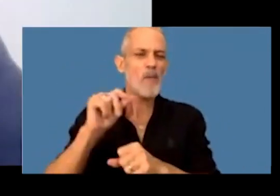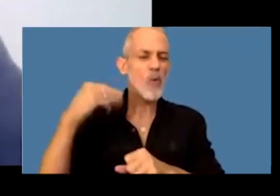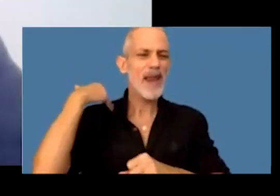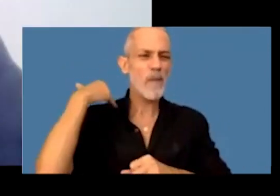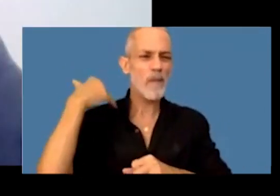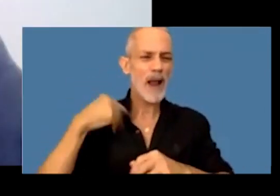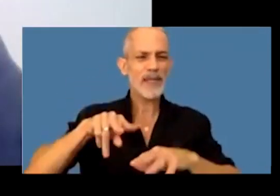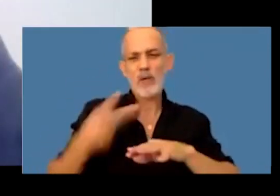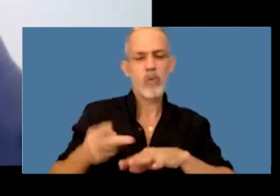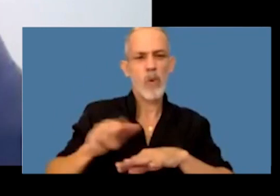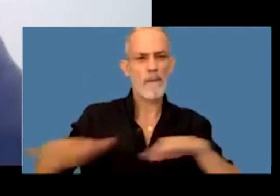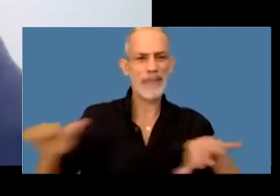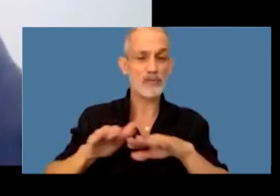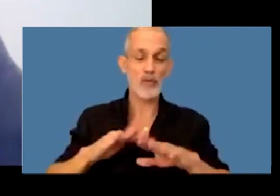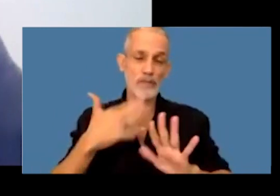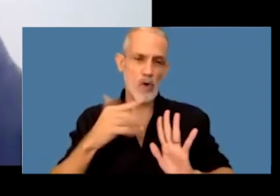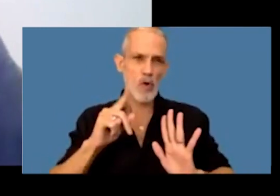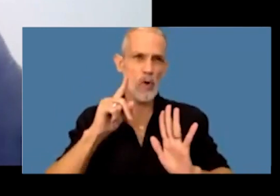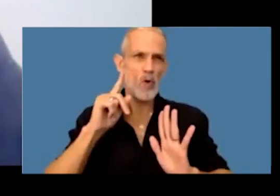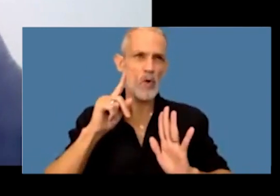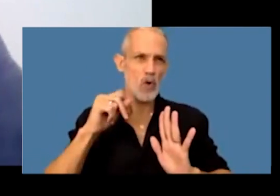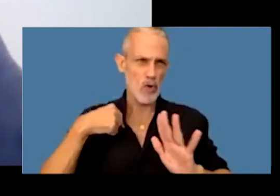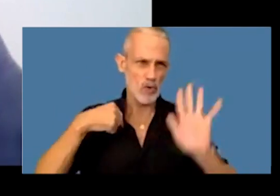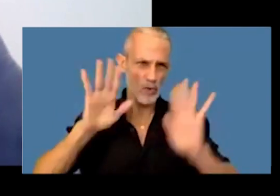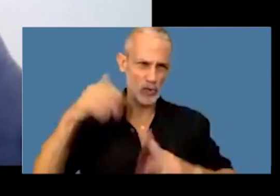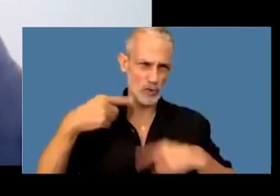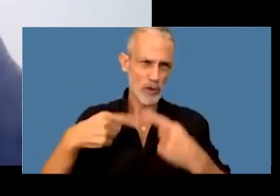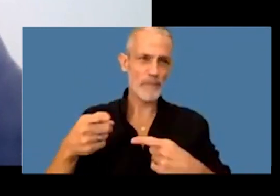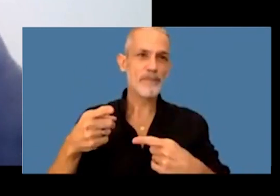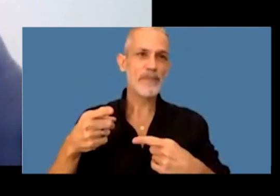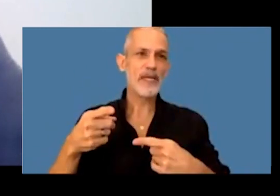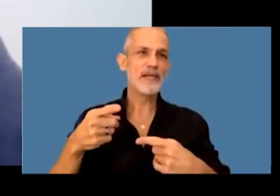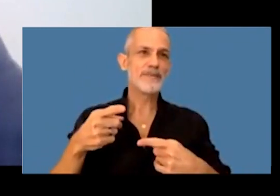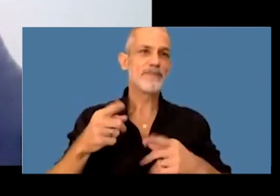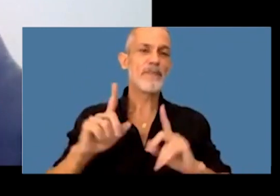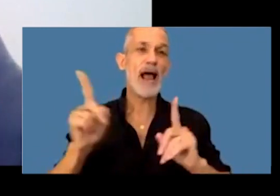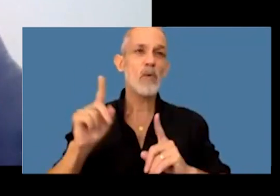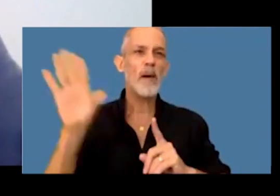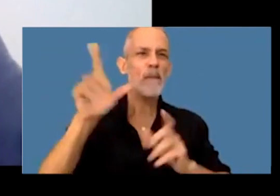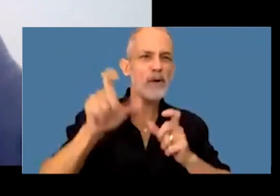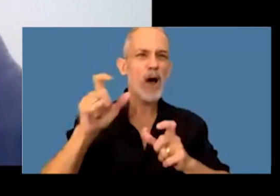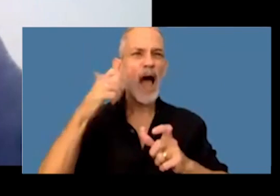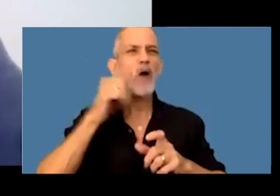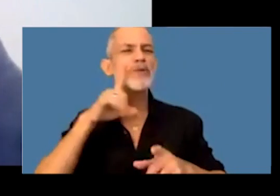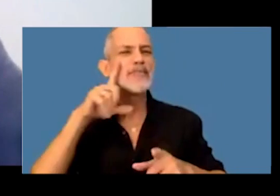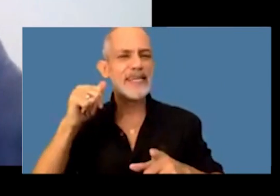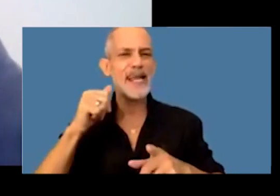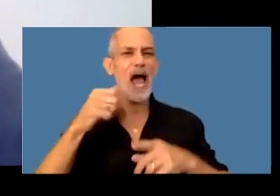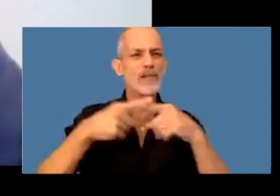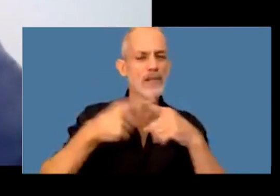A ver, la verdad que no se escuchó bien, no sé si Agustina o Jimena pudieron escuchar la